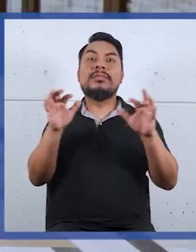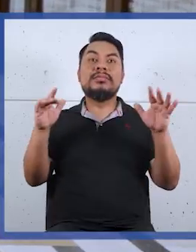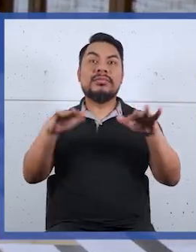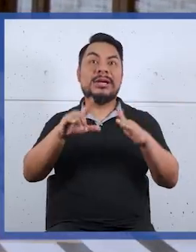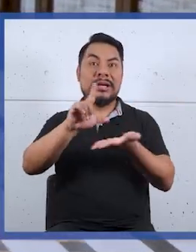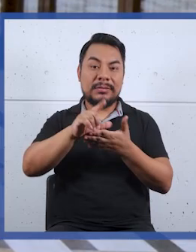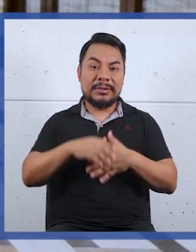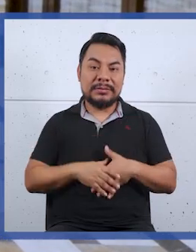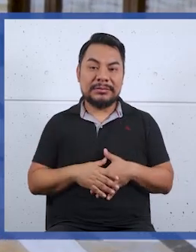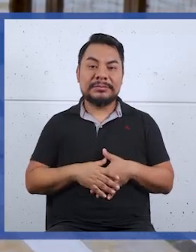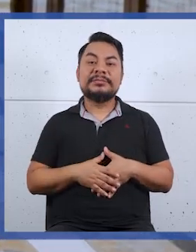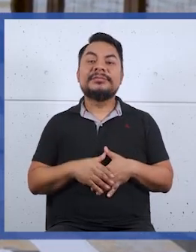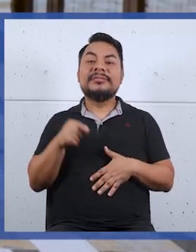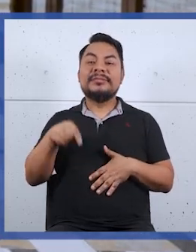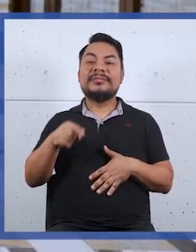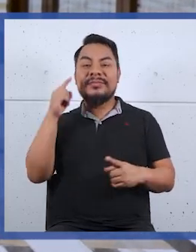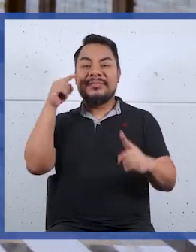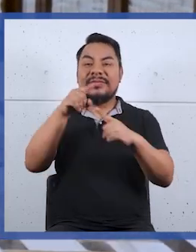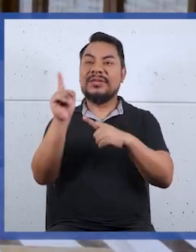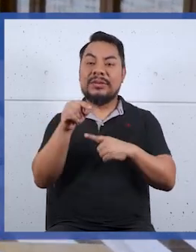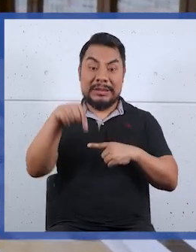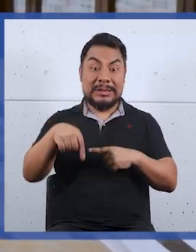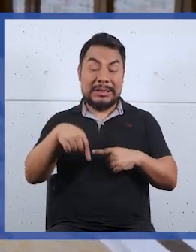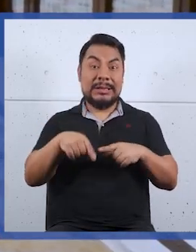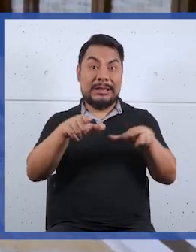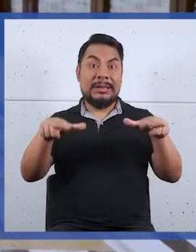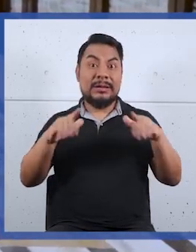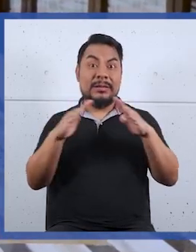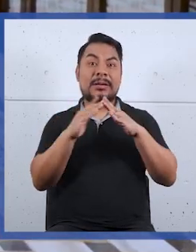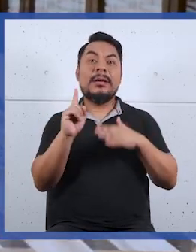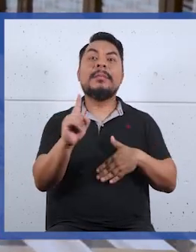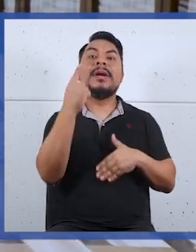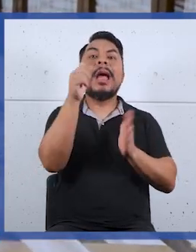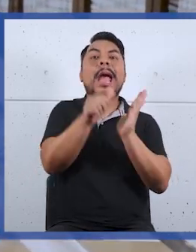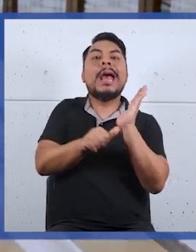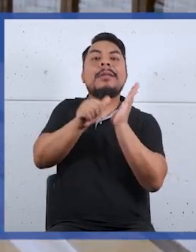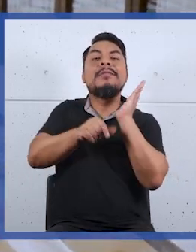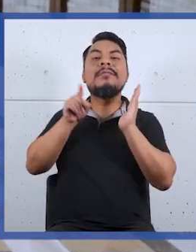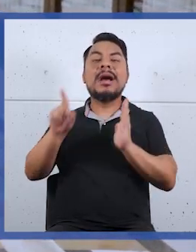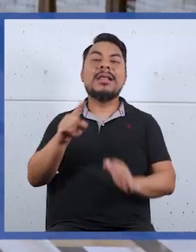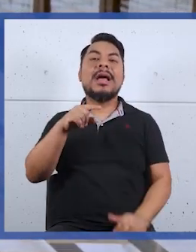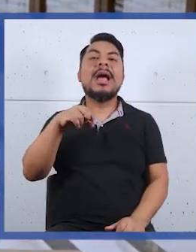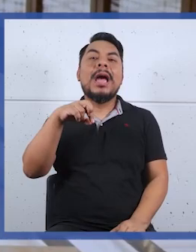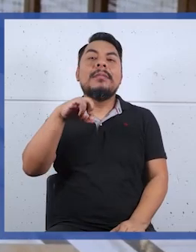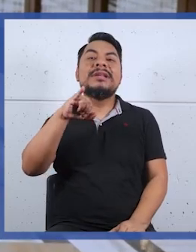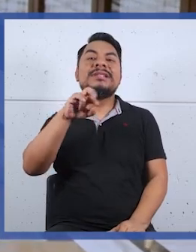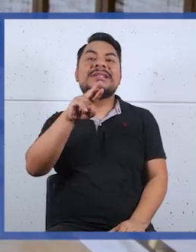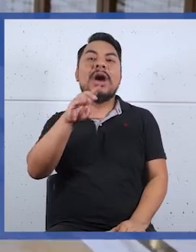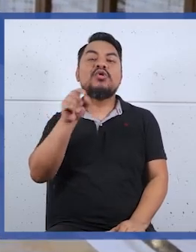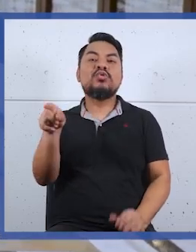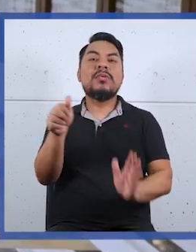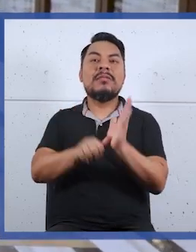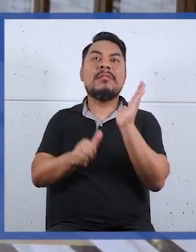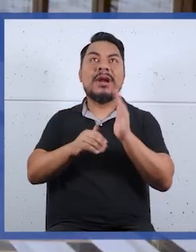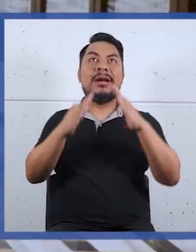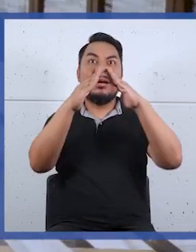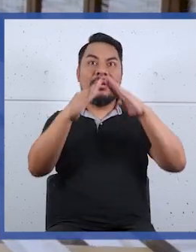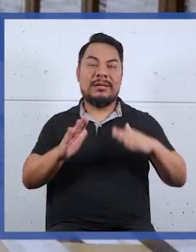Buena pregunta, en realidad no estuvo destinado, ya que este lugar perteneció en un primer momento al hermano de Francisco Pizarro. ¿Ya? Sin